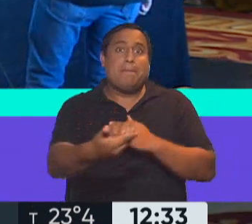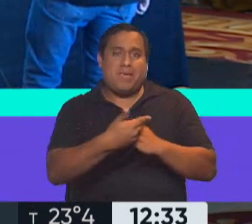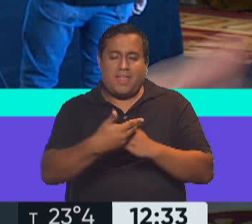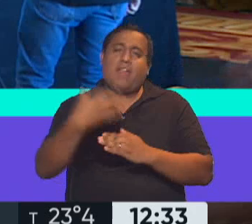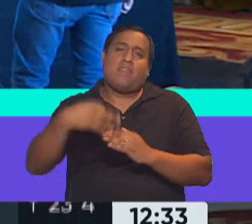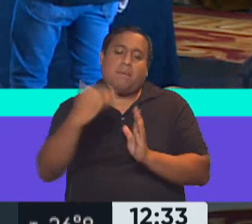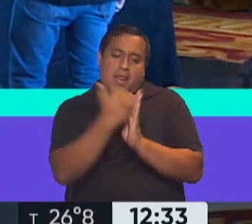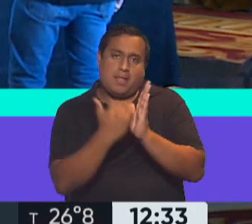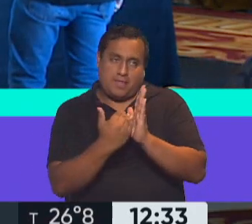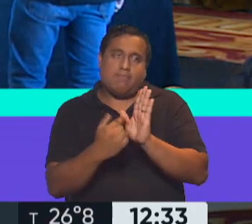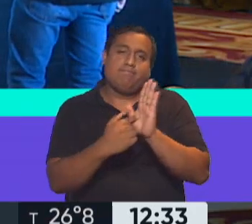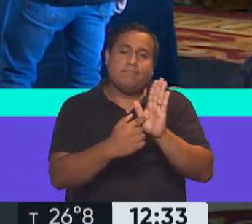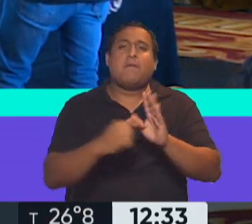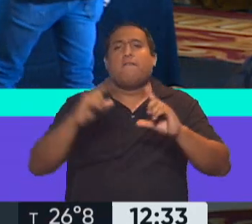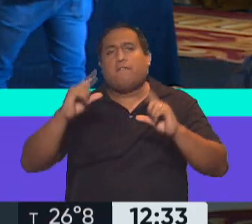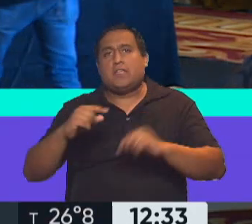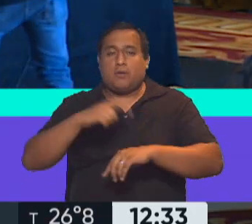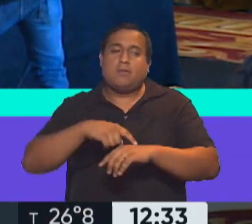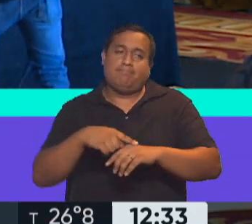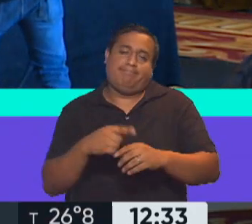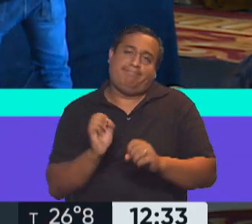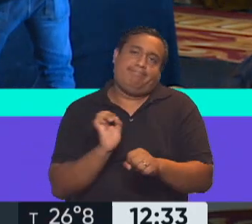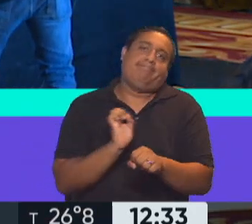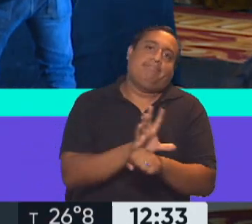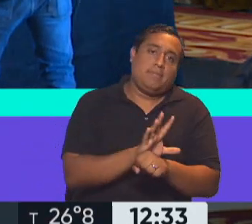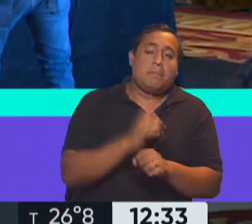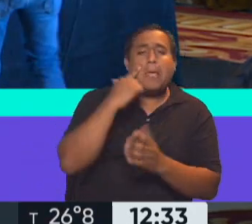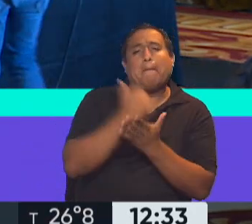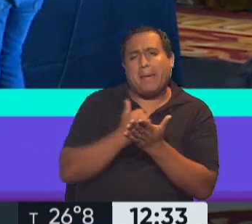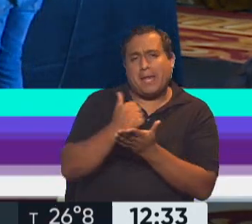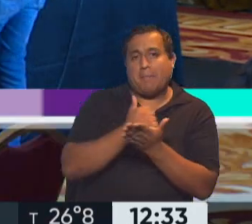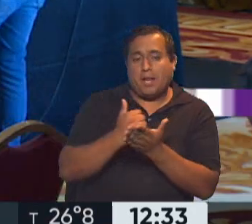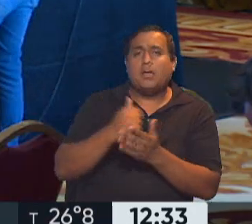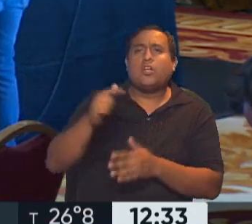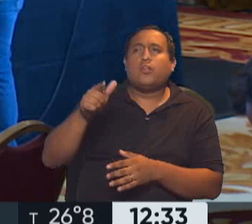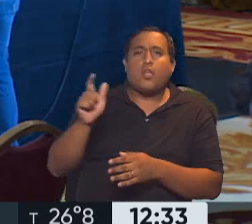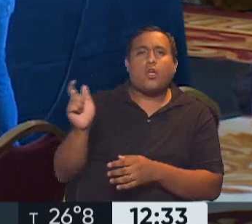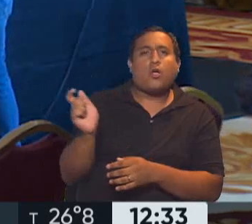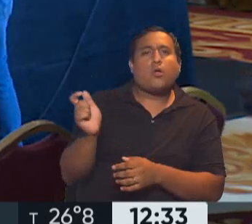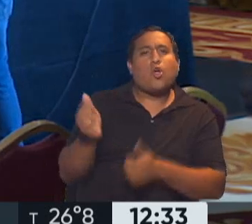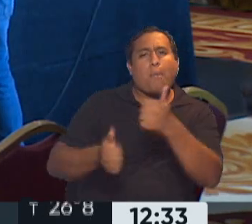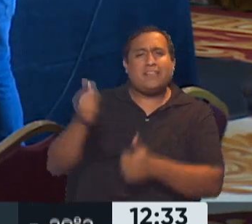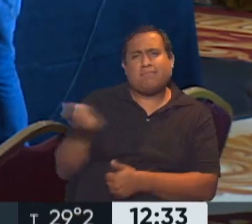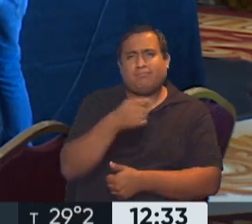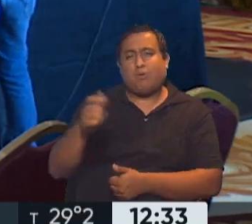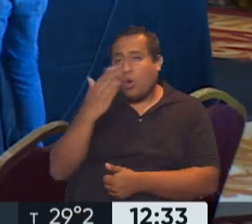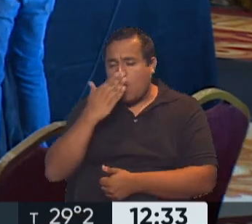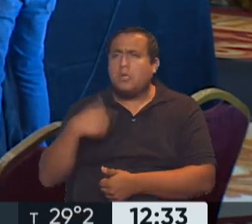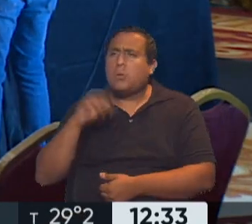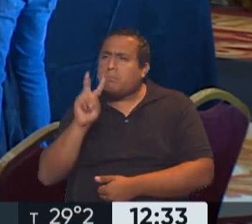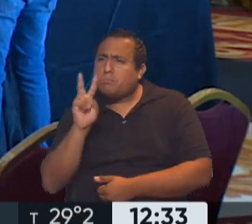fecha y horario hasta el límite, así que bueno, esperamos hasta el final para ver. Estuve en el torneo de Córdoba, ahora voy a estar en Buenos Aires, contacto con todos los jugadores,